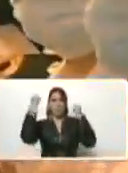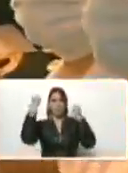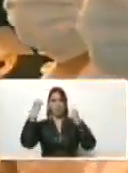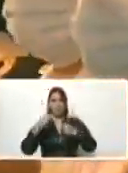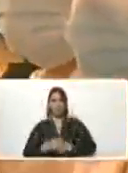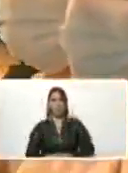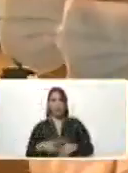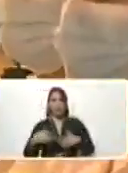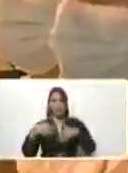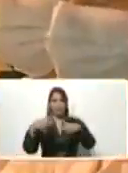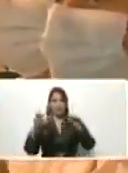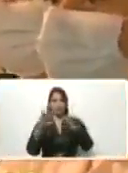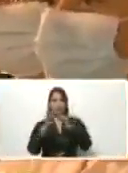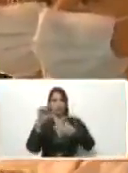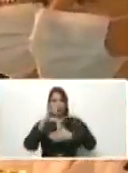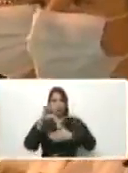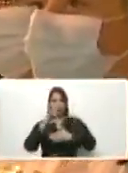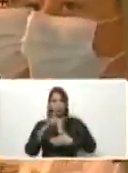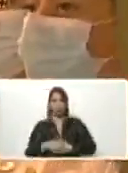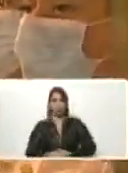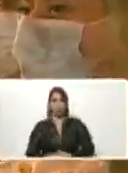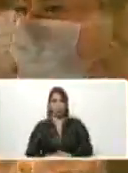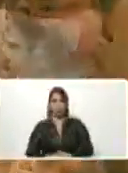Ejército Unido de Sudamérica.